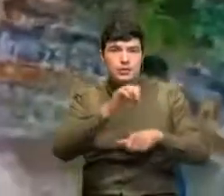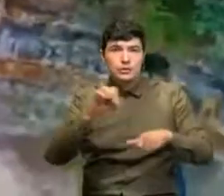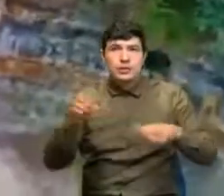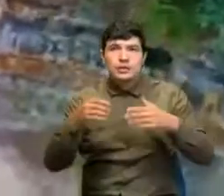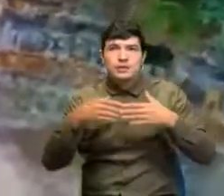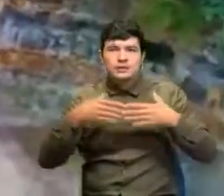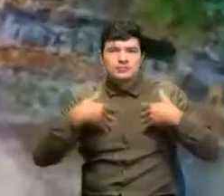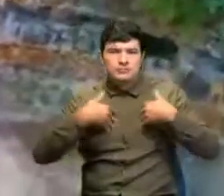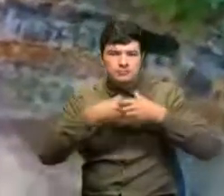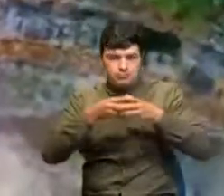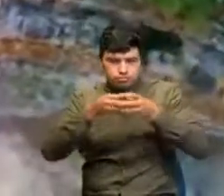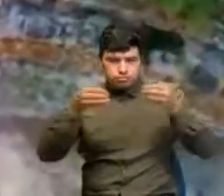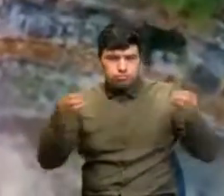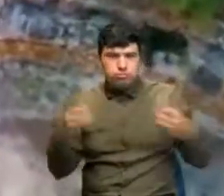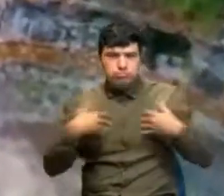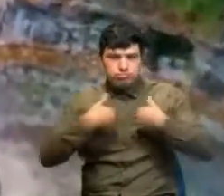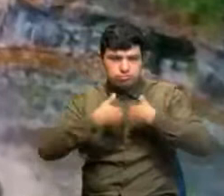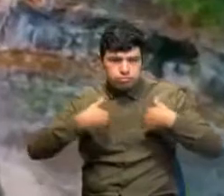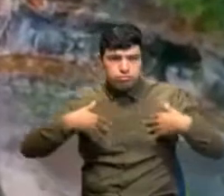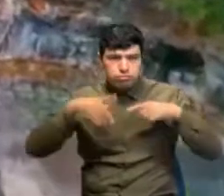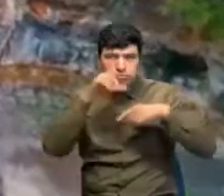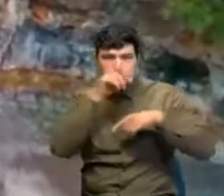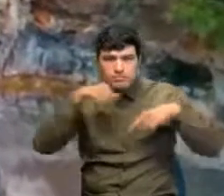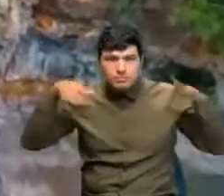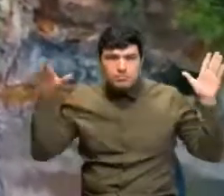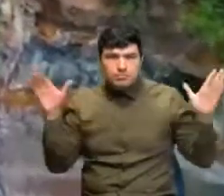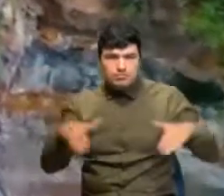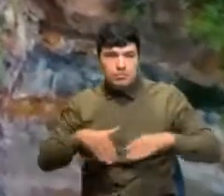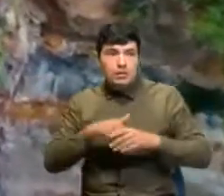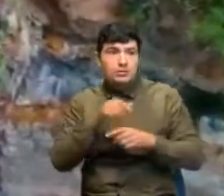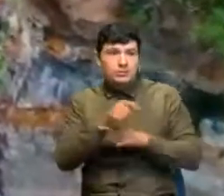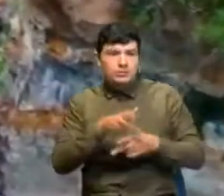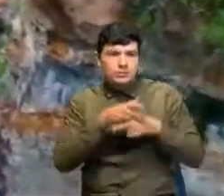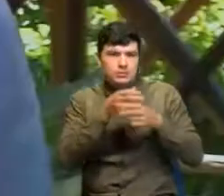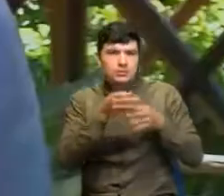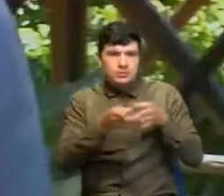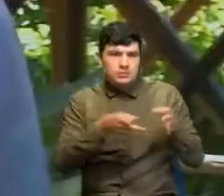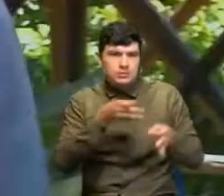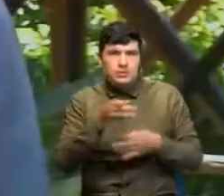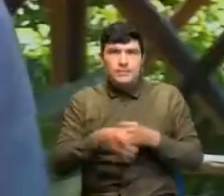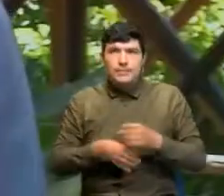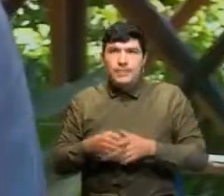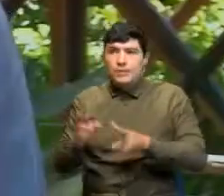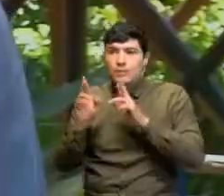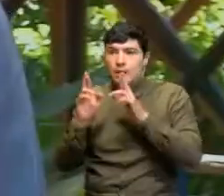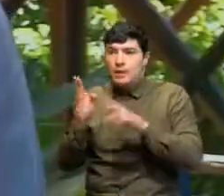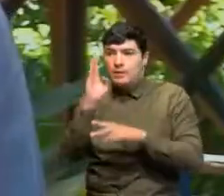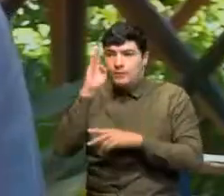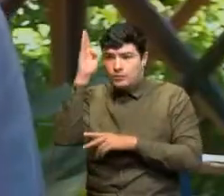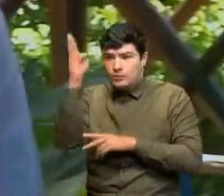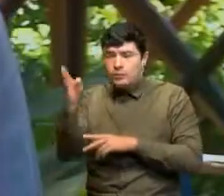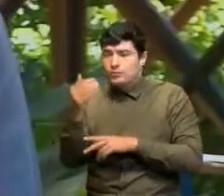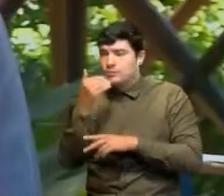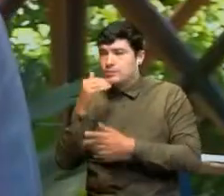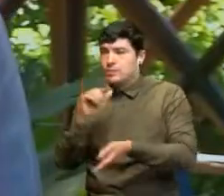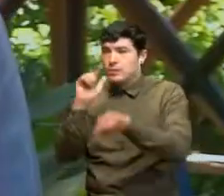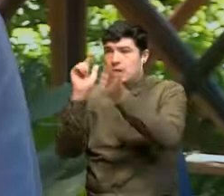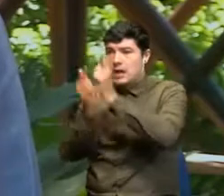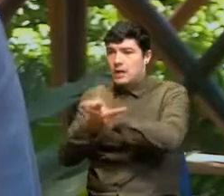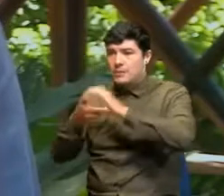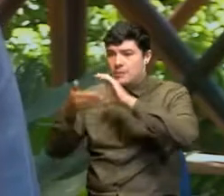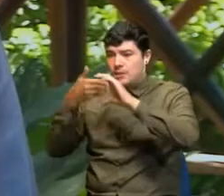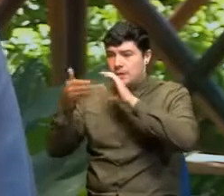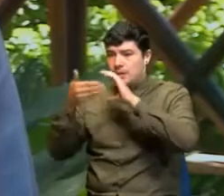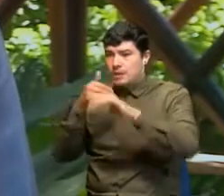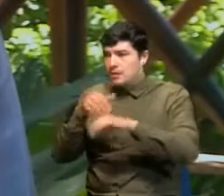de aves, mamíferos, anfibios y reptiles sean protegidos. Ojalá a futuro, ¿cierto?, si hay cambios en la minería, podamos llegar a